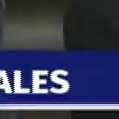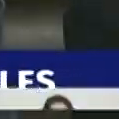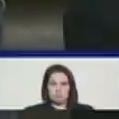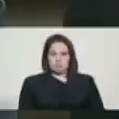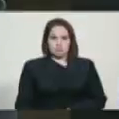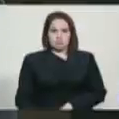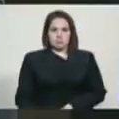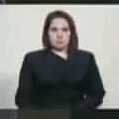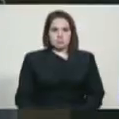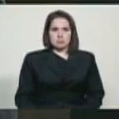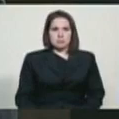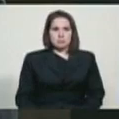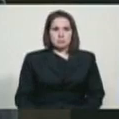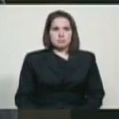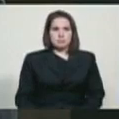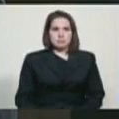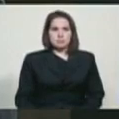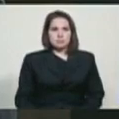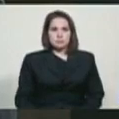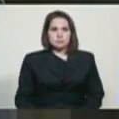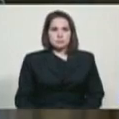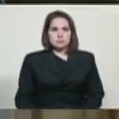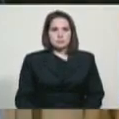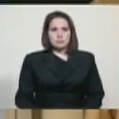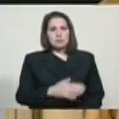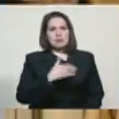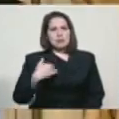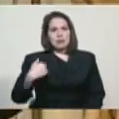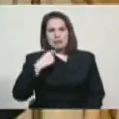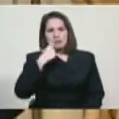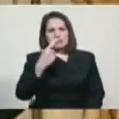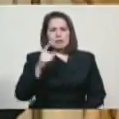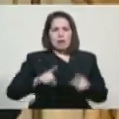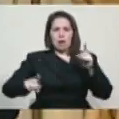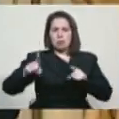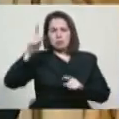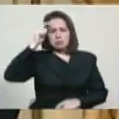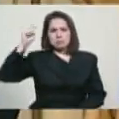América Latina hoy. Decían algunos teóricos,